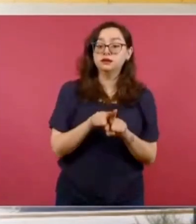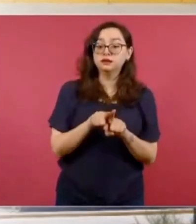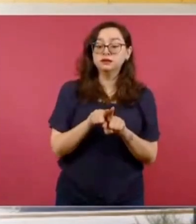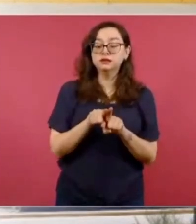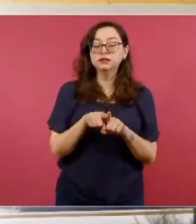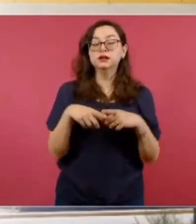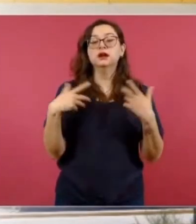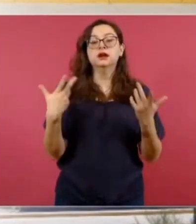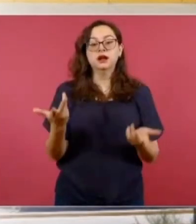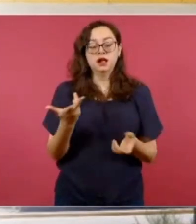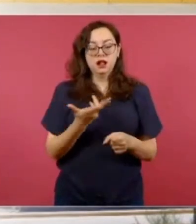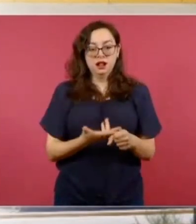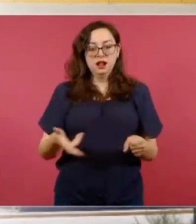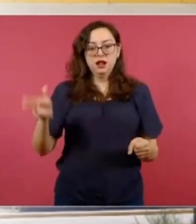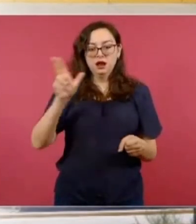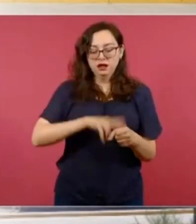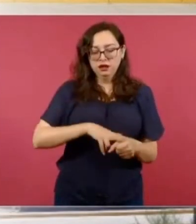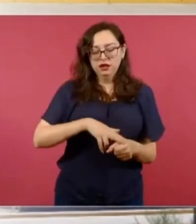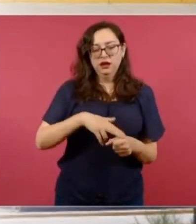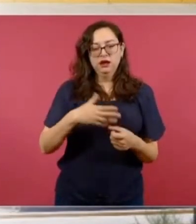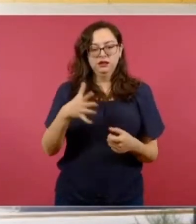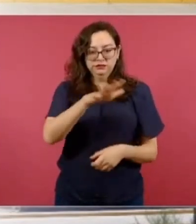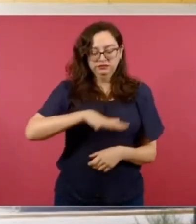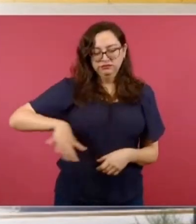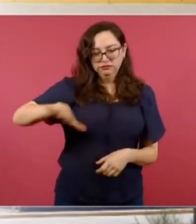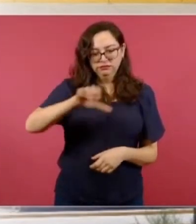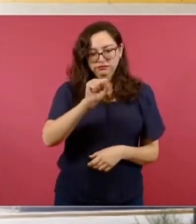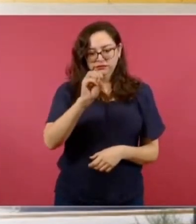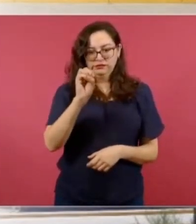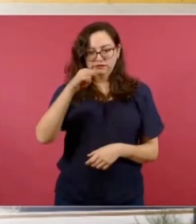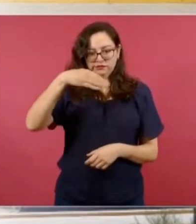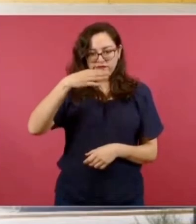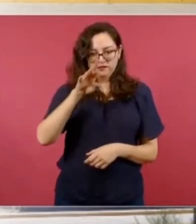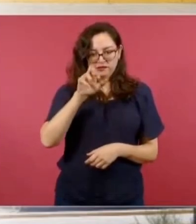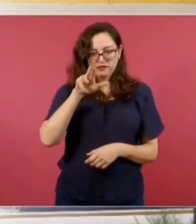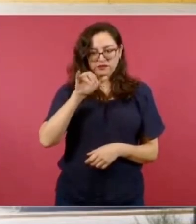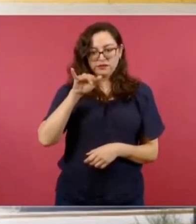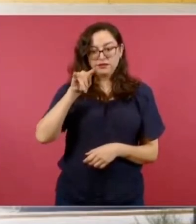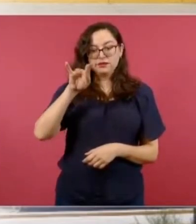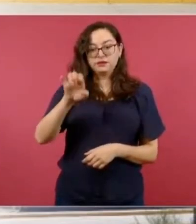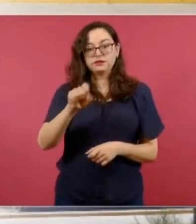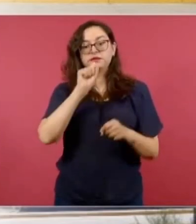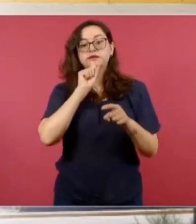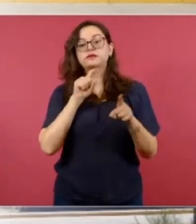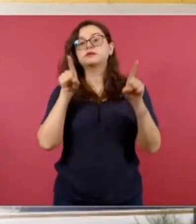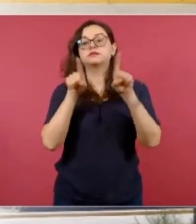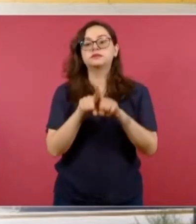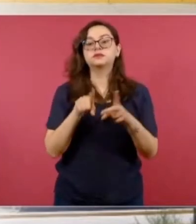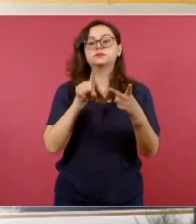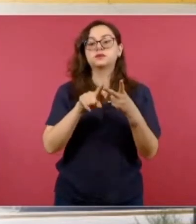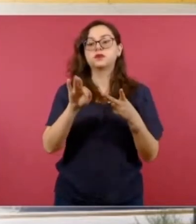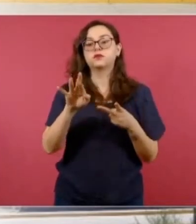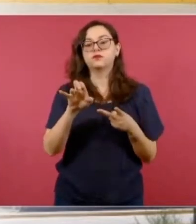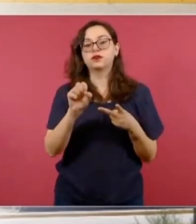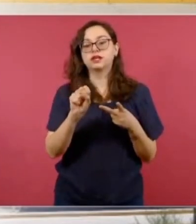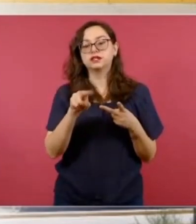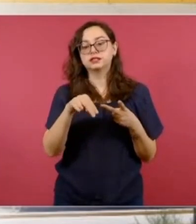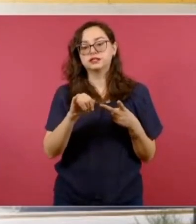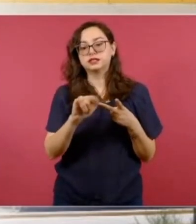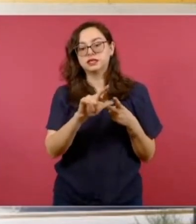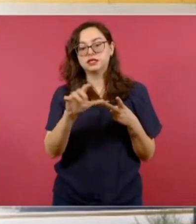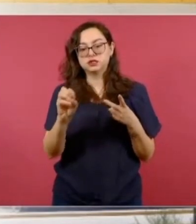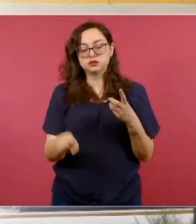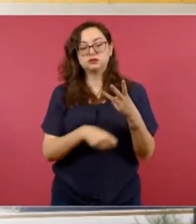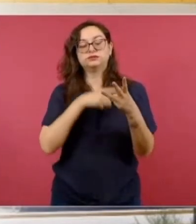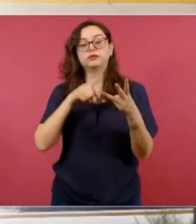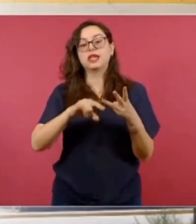puso en operación el Hospital Comunitario de Sombrerete, el Hospital de Extensión de Fresnillo del Seguro Social y el Centro de Salud de Jerez de las